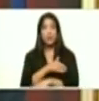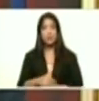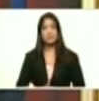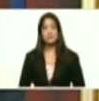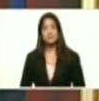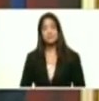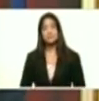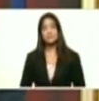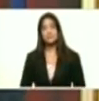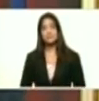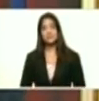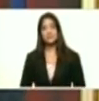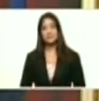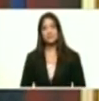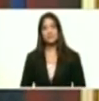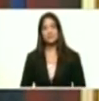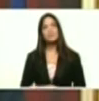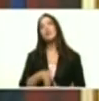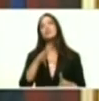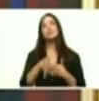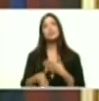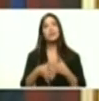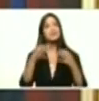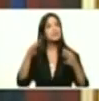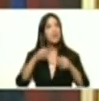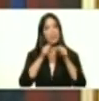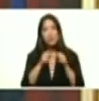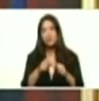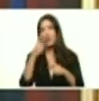en función continuada.